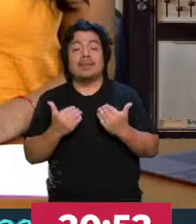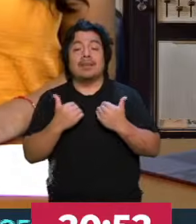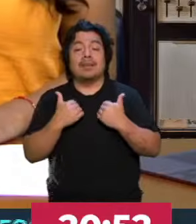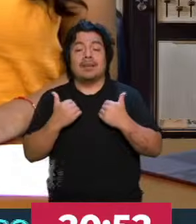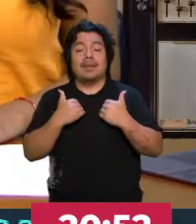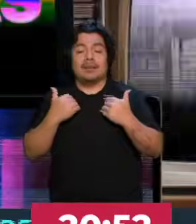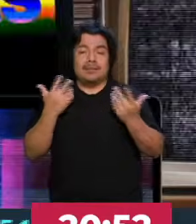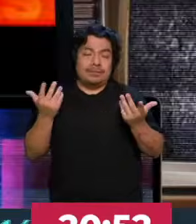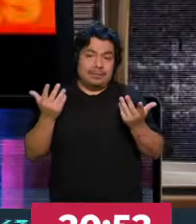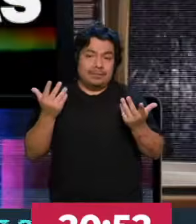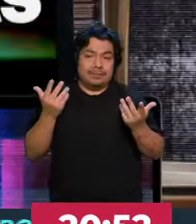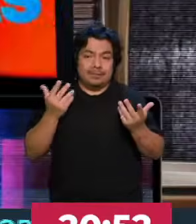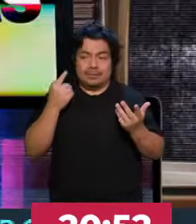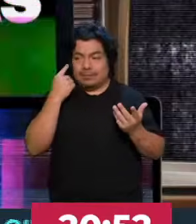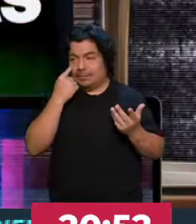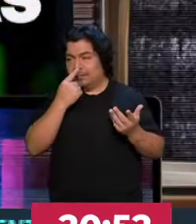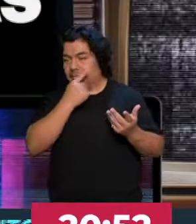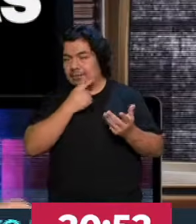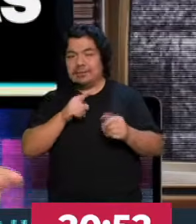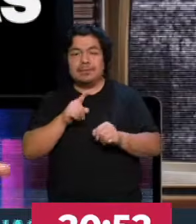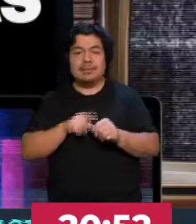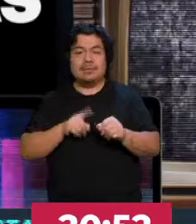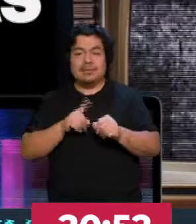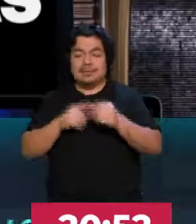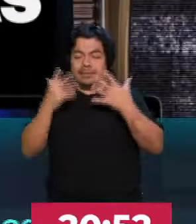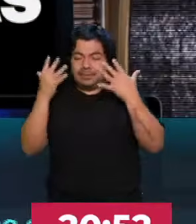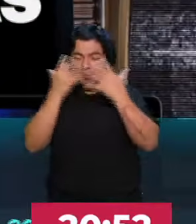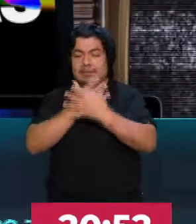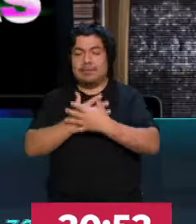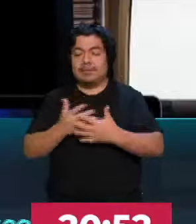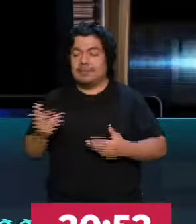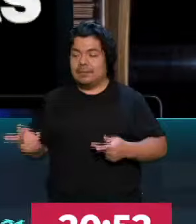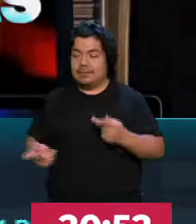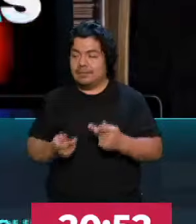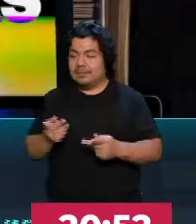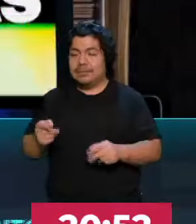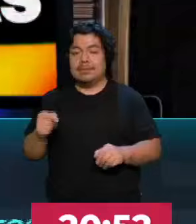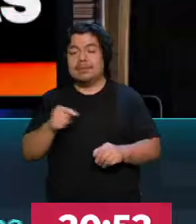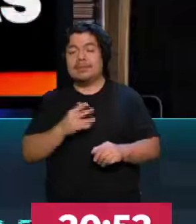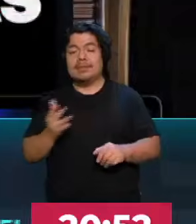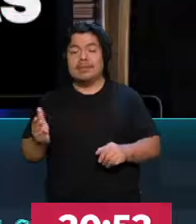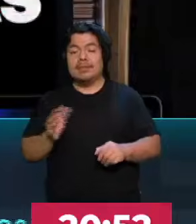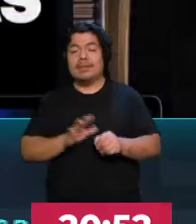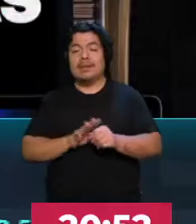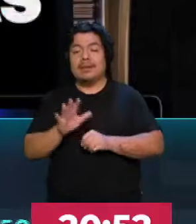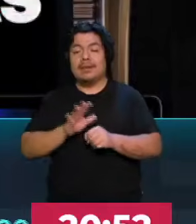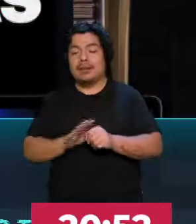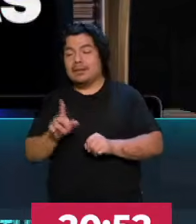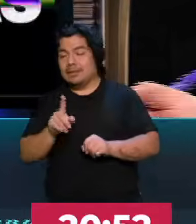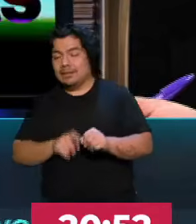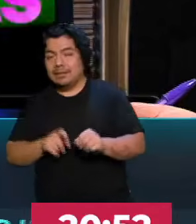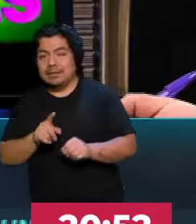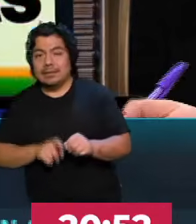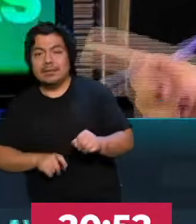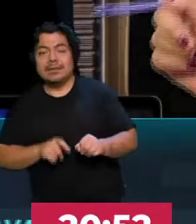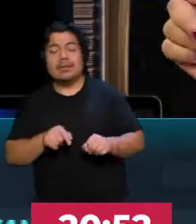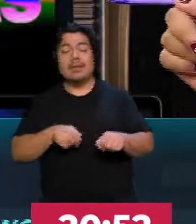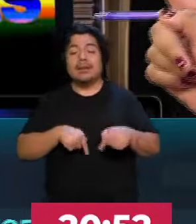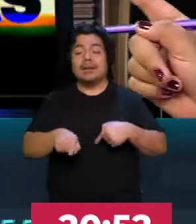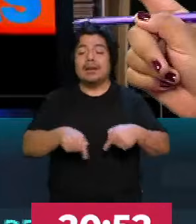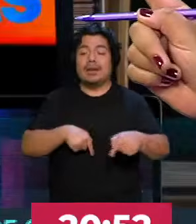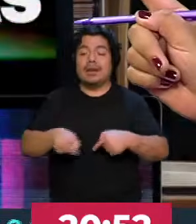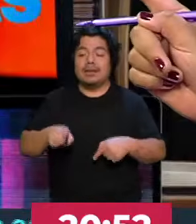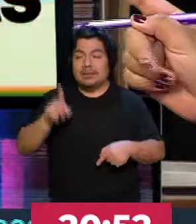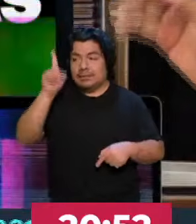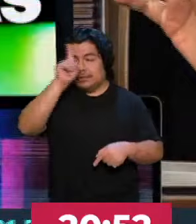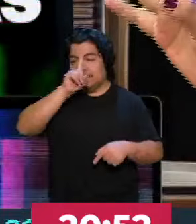sea daltónico, pues le pregunto a alguien para que me diga de qué lado ¿De tengo qué que color estar. es? Oye, y hablando de fútbol, la